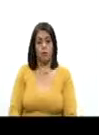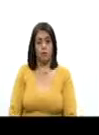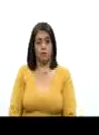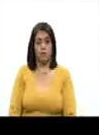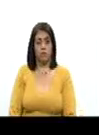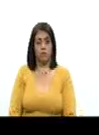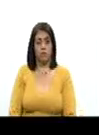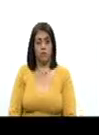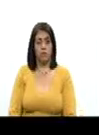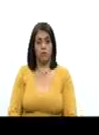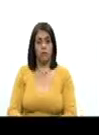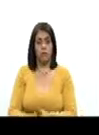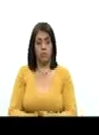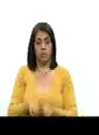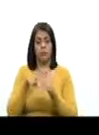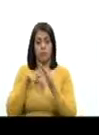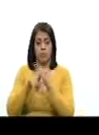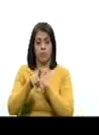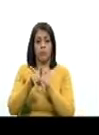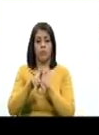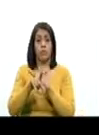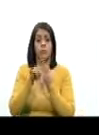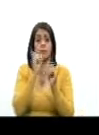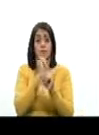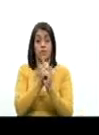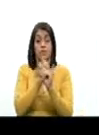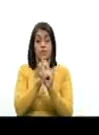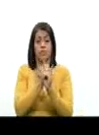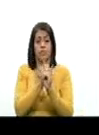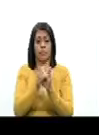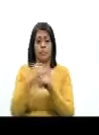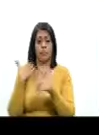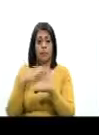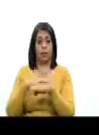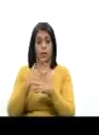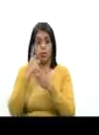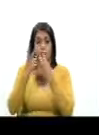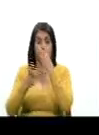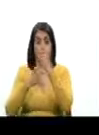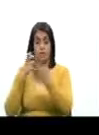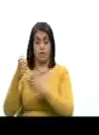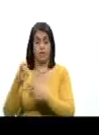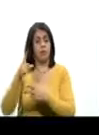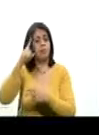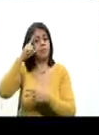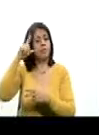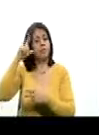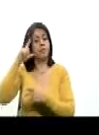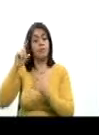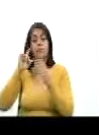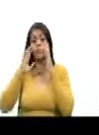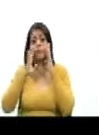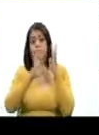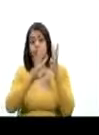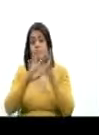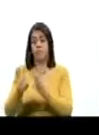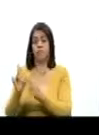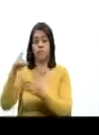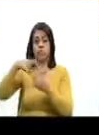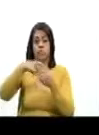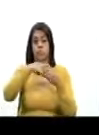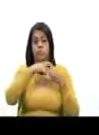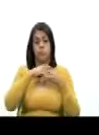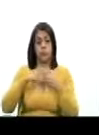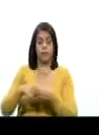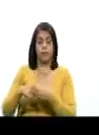así también me fui metiendo al mundo virtual. Por tener visitas, por perseguir viralidad, millones de visitas, más seguidores,